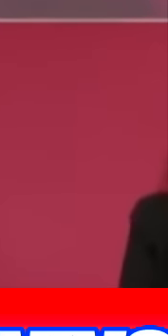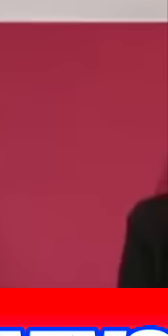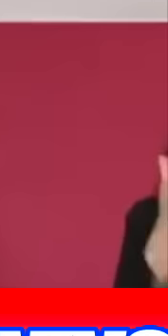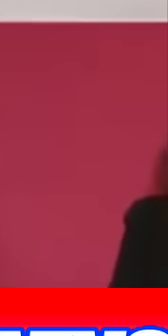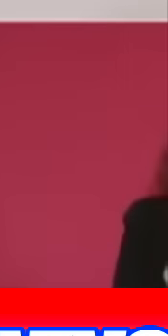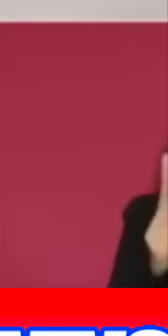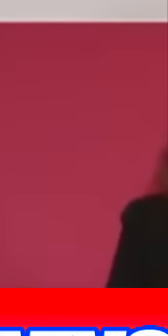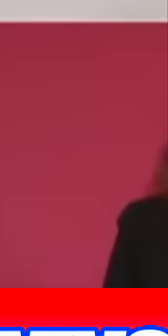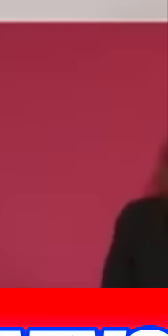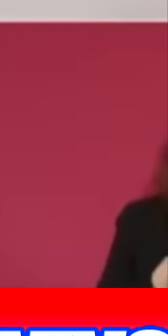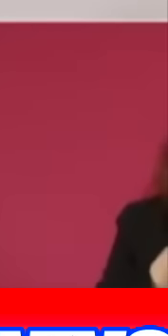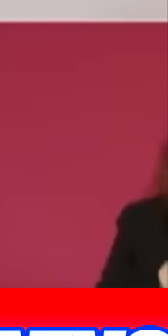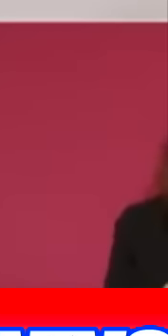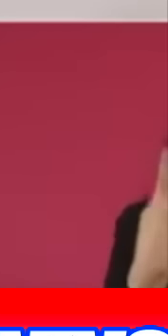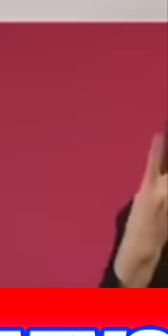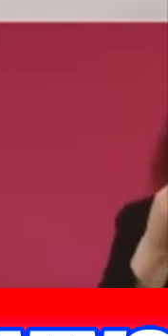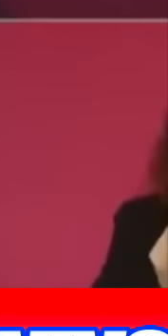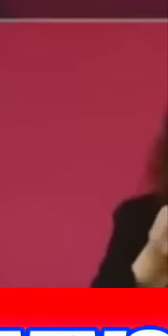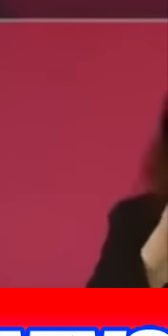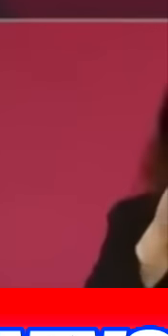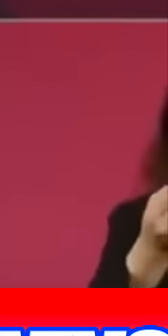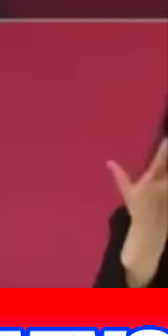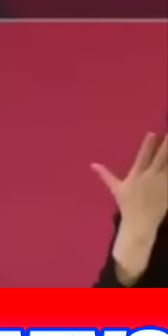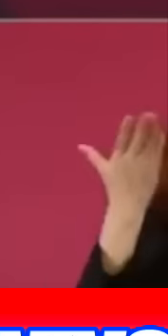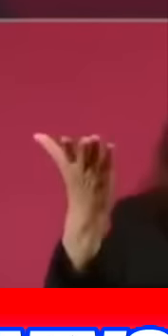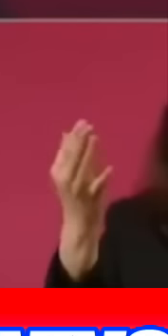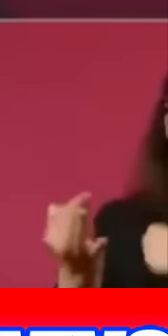para que yo no lo mencione aquí.